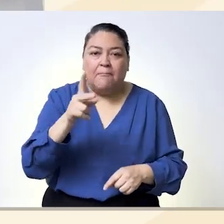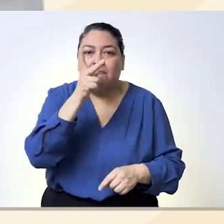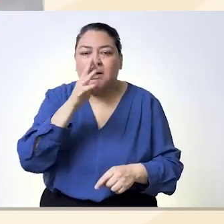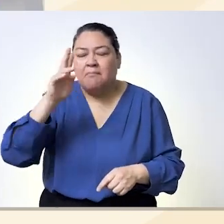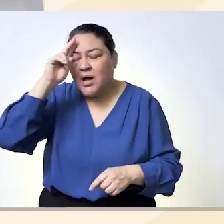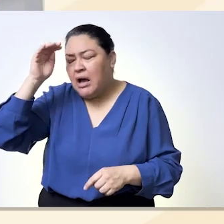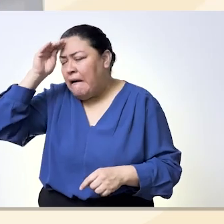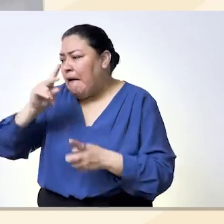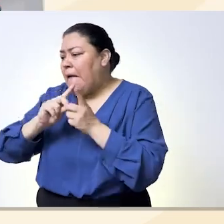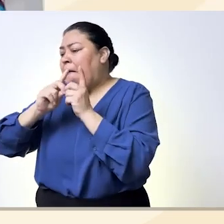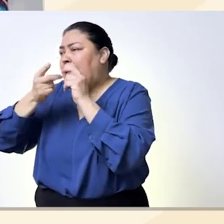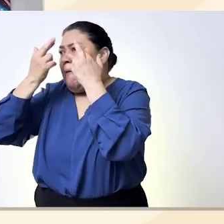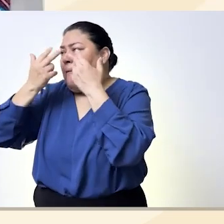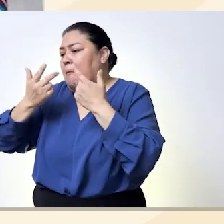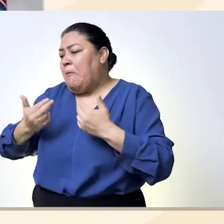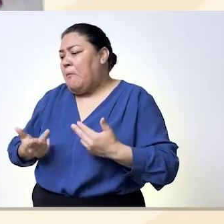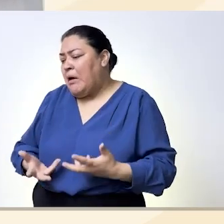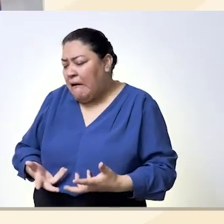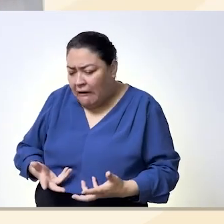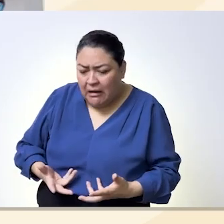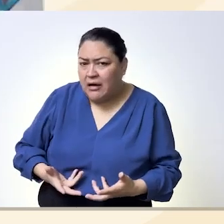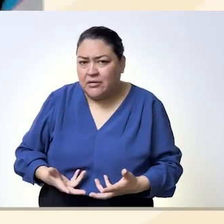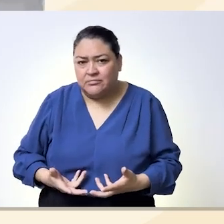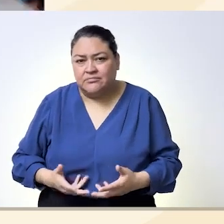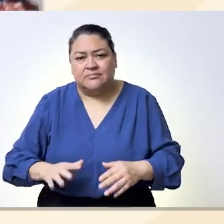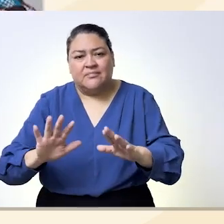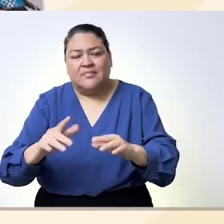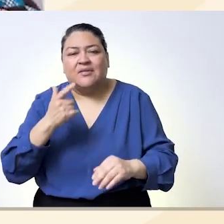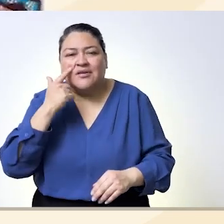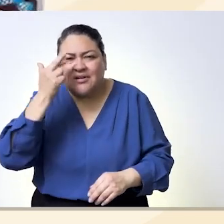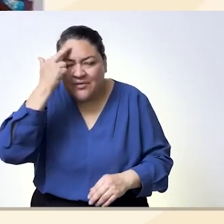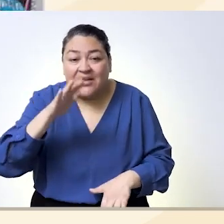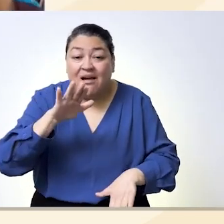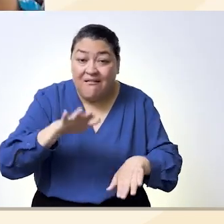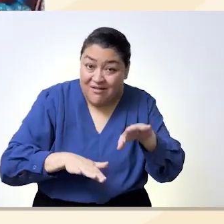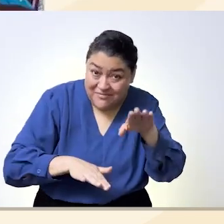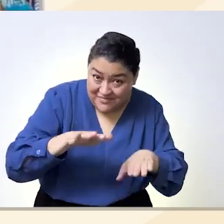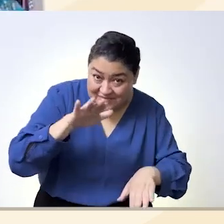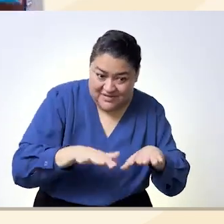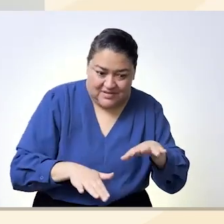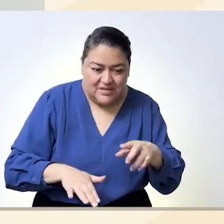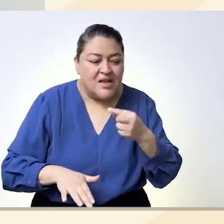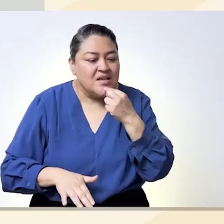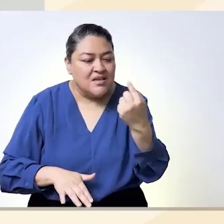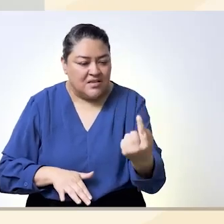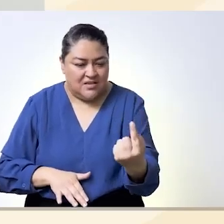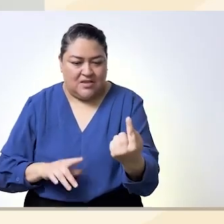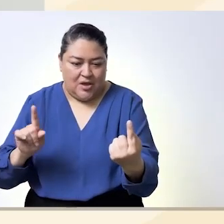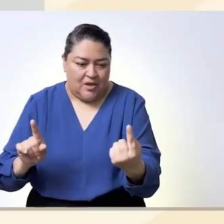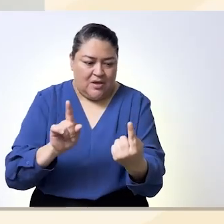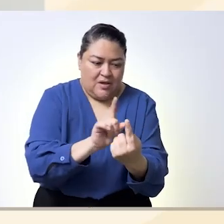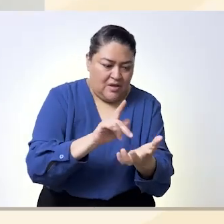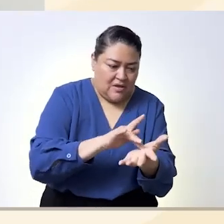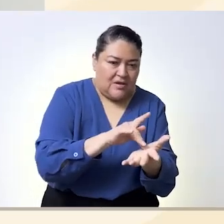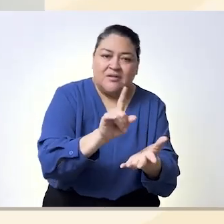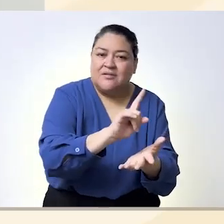de el acompañamiento no es a la persona neurodivergente luego el más difícil, sino a la persona familiar, ¿no? Porque entra en una crisis de ¿qué voy